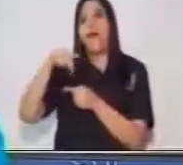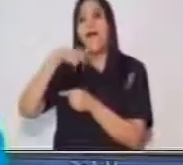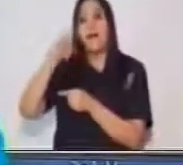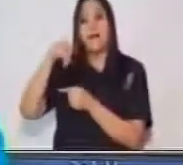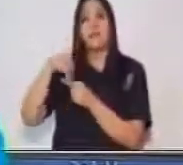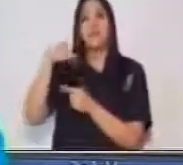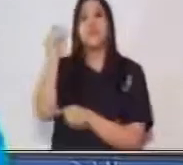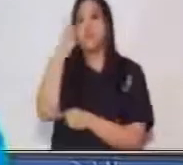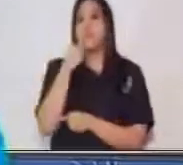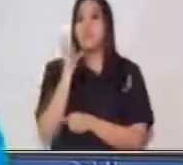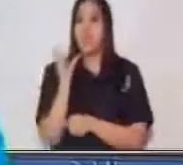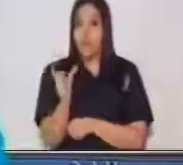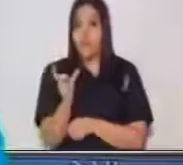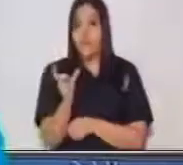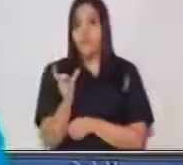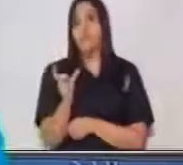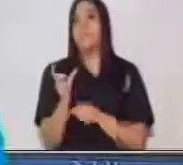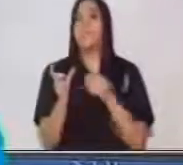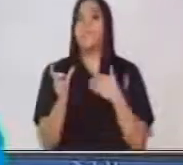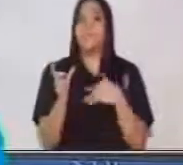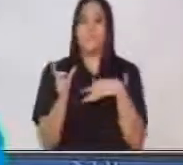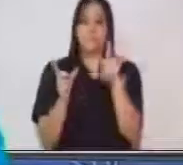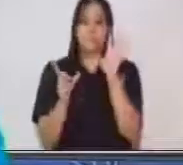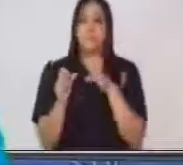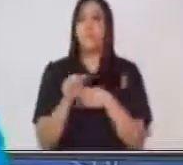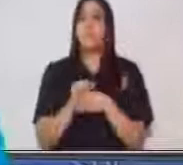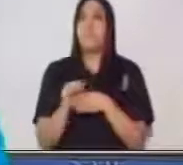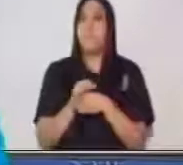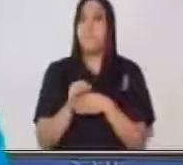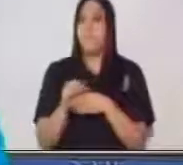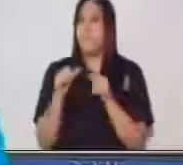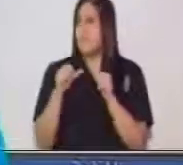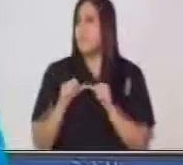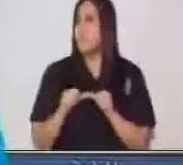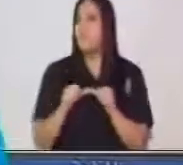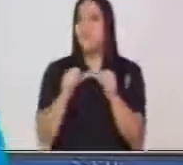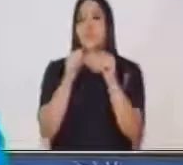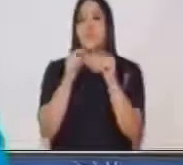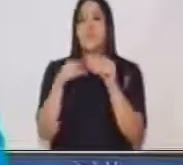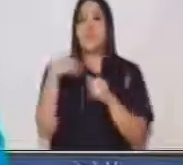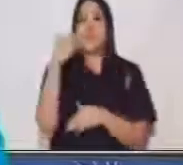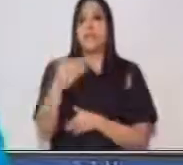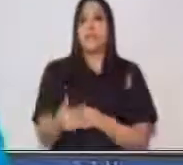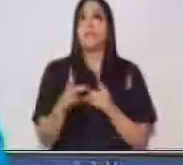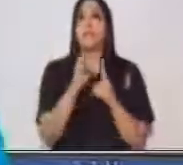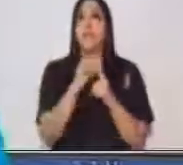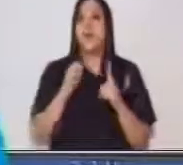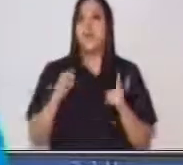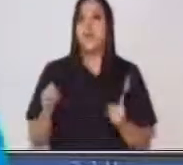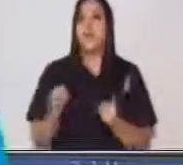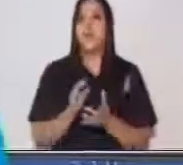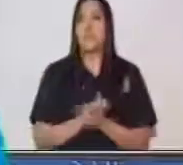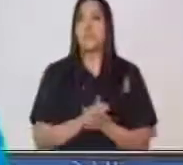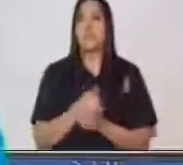sujeto. Muy bien, vamos a seguir practicando entonces con la siguiente oración y vamos a buscar o a